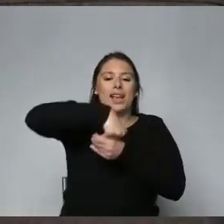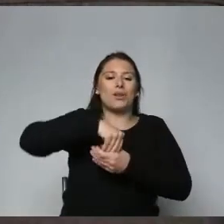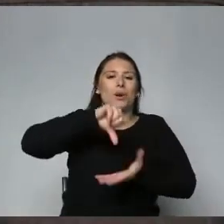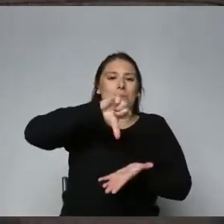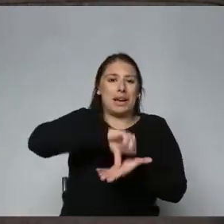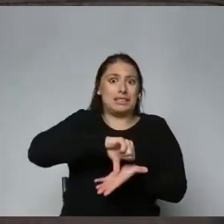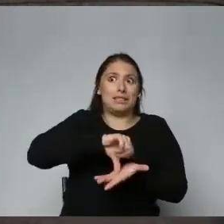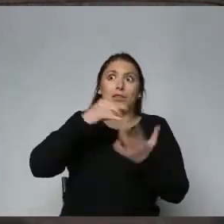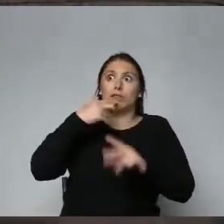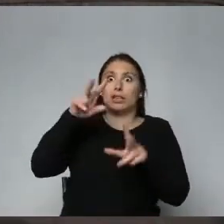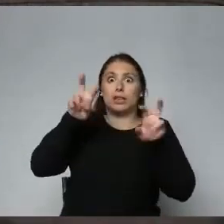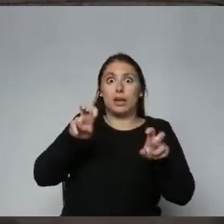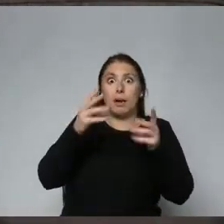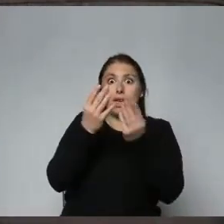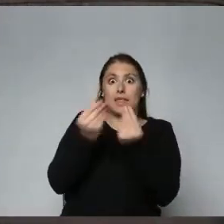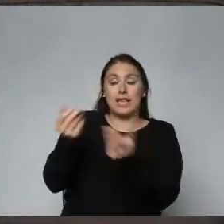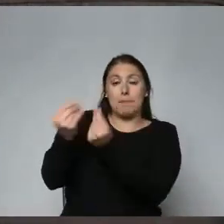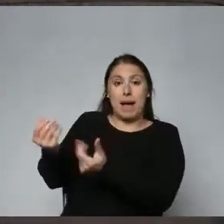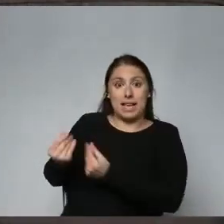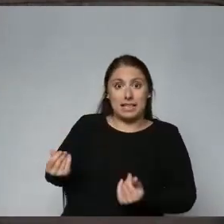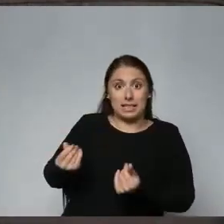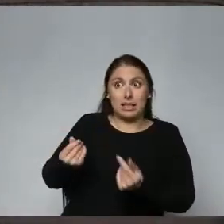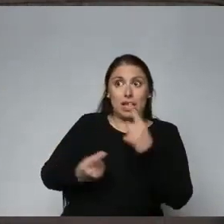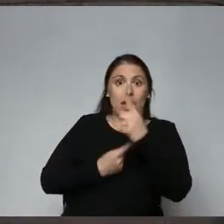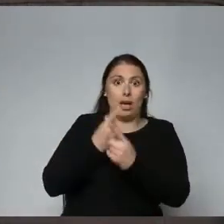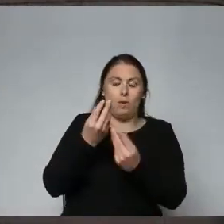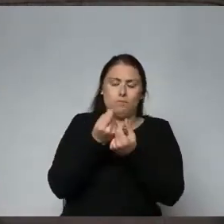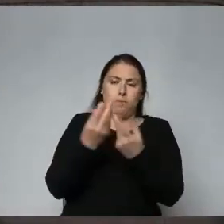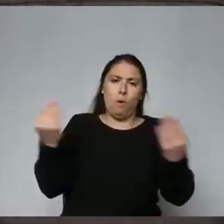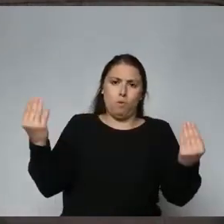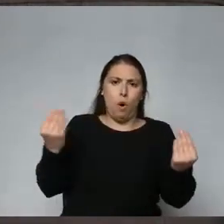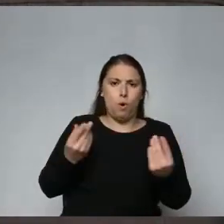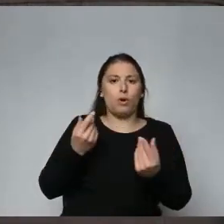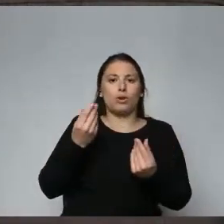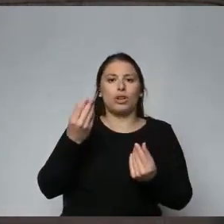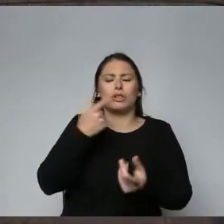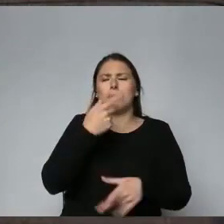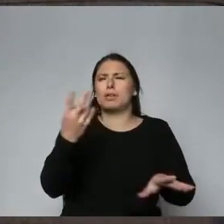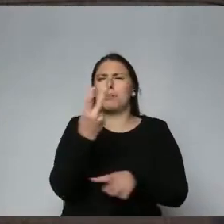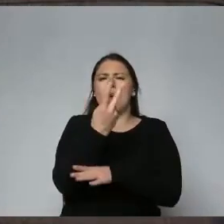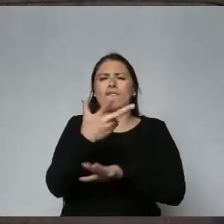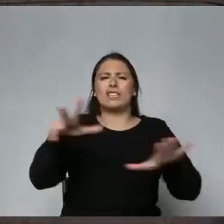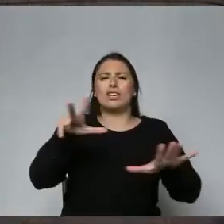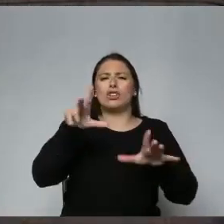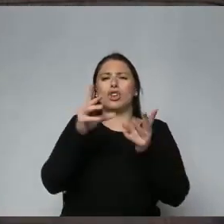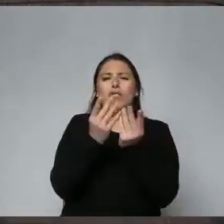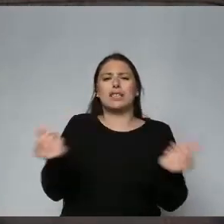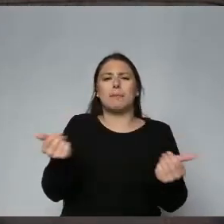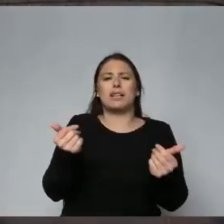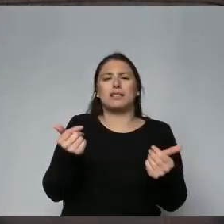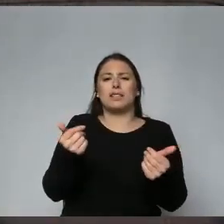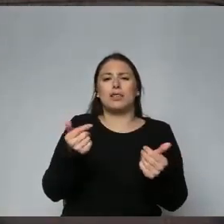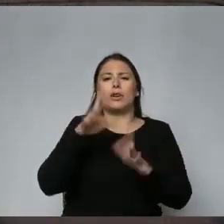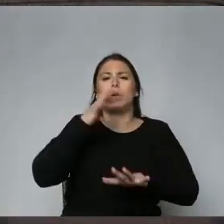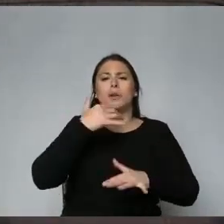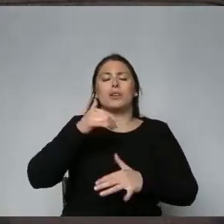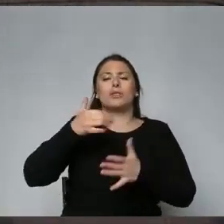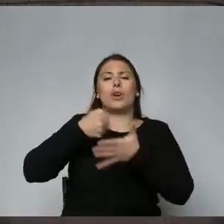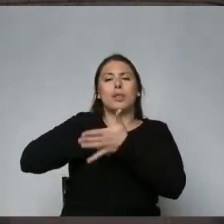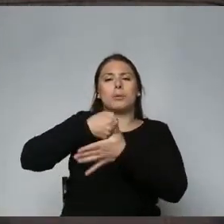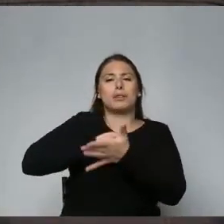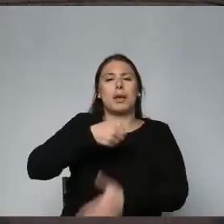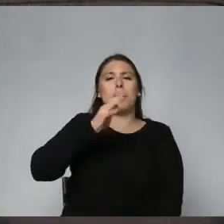de desaparecidos, que fueron numerosos casos, como 28 desaparecidos, el caso de los militantes del